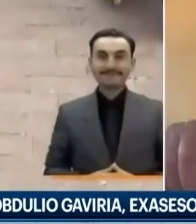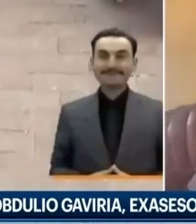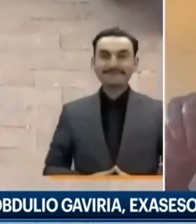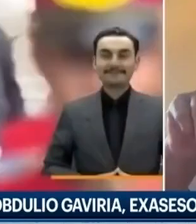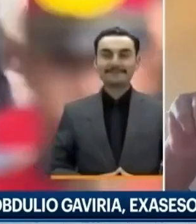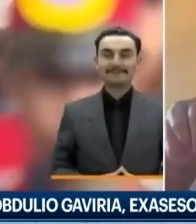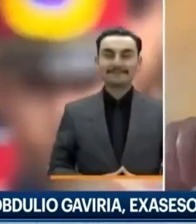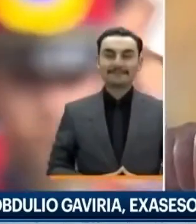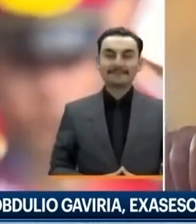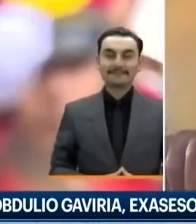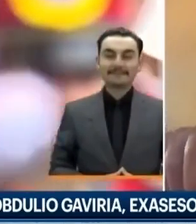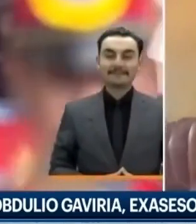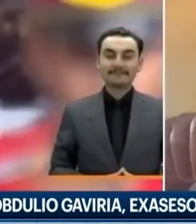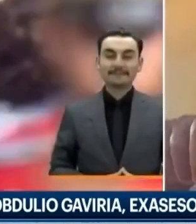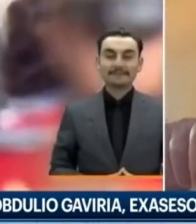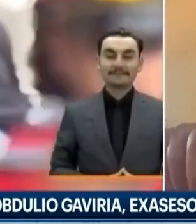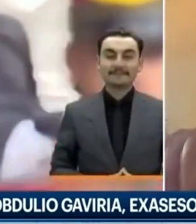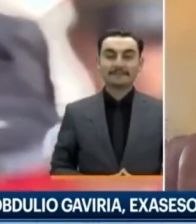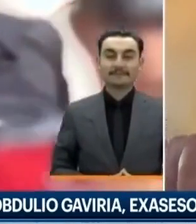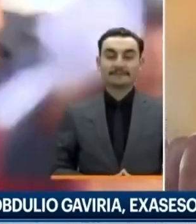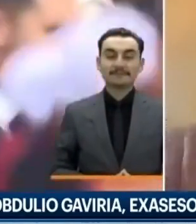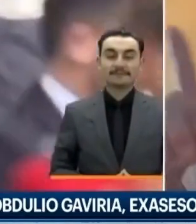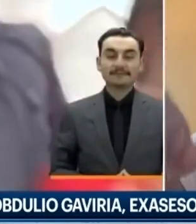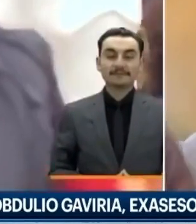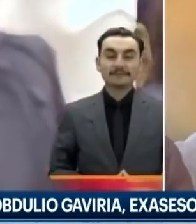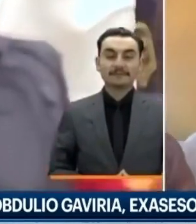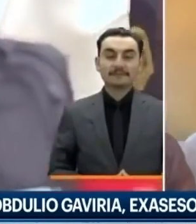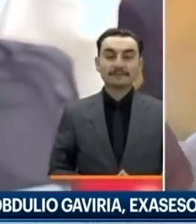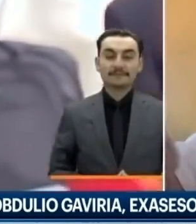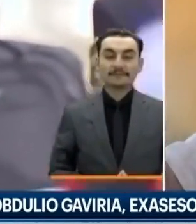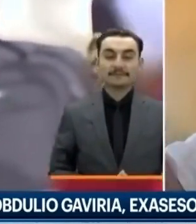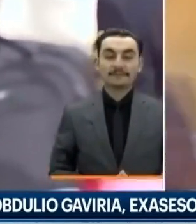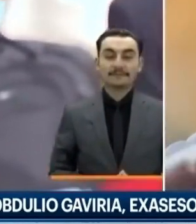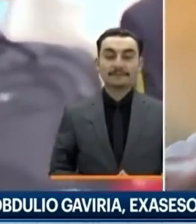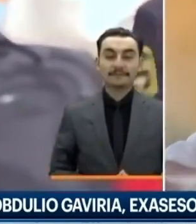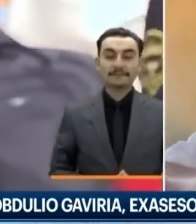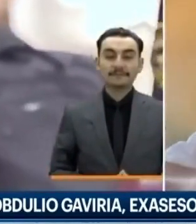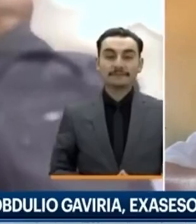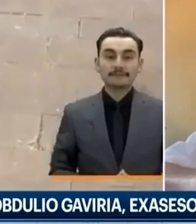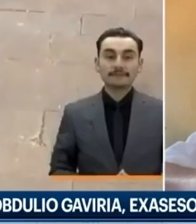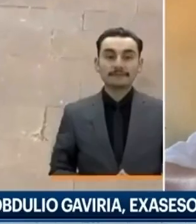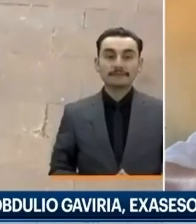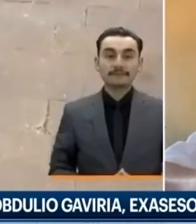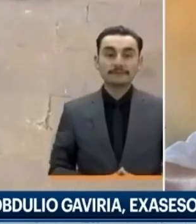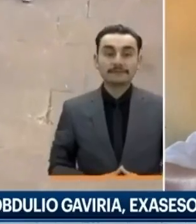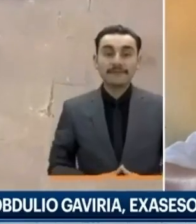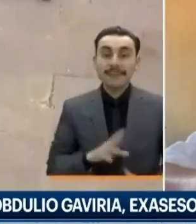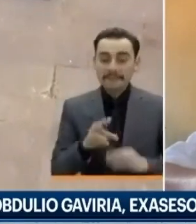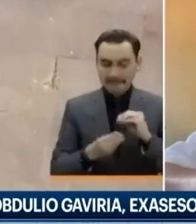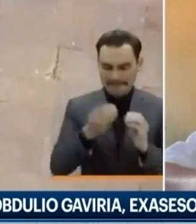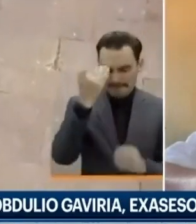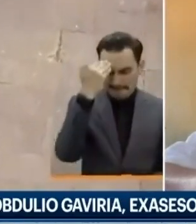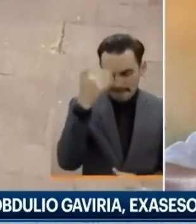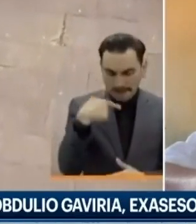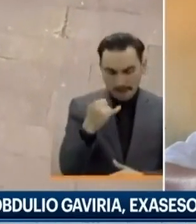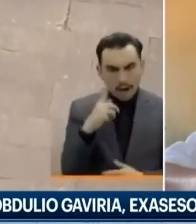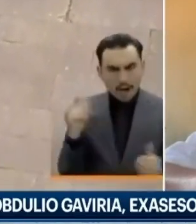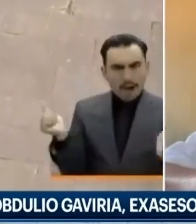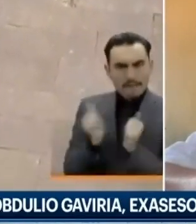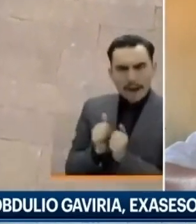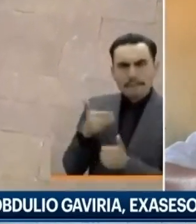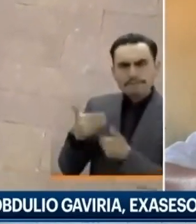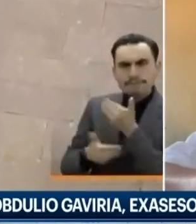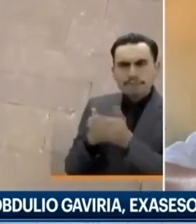de la elección y habría prisión para el presidente y el gerente de la campaña.